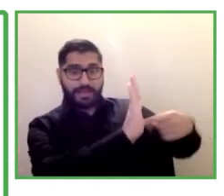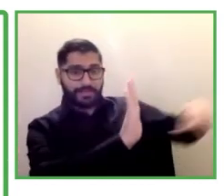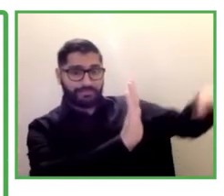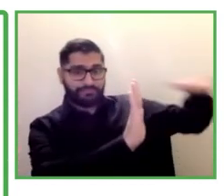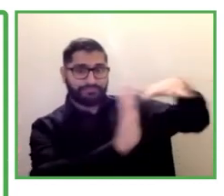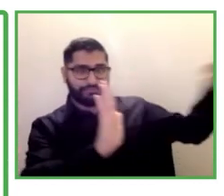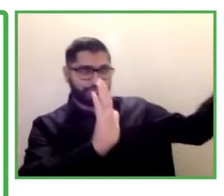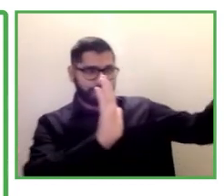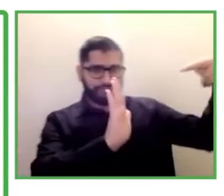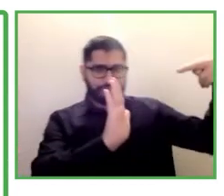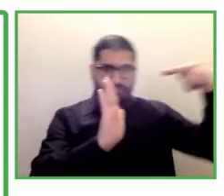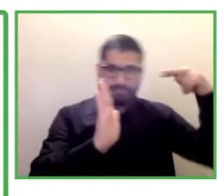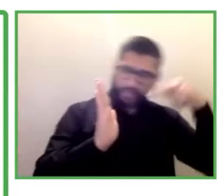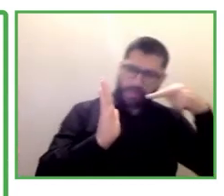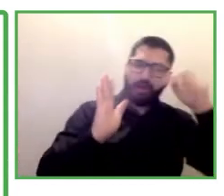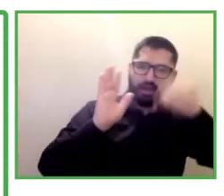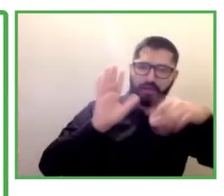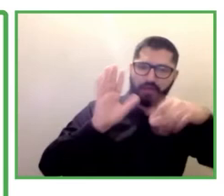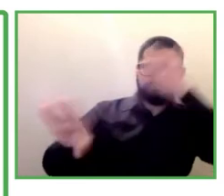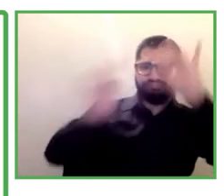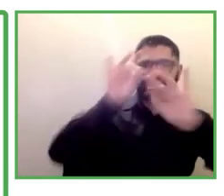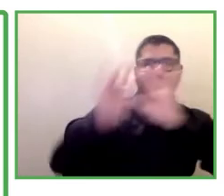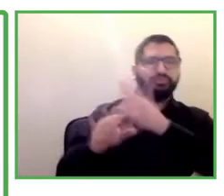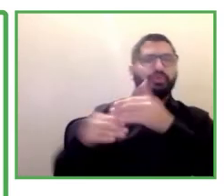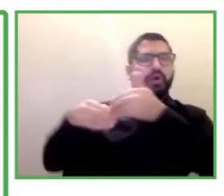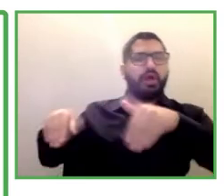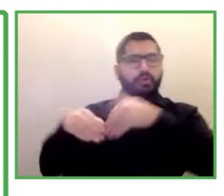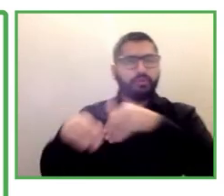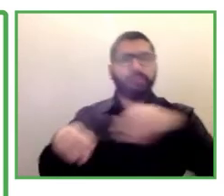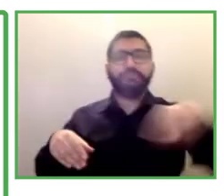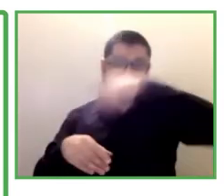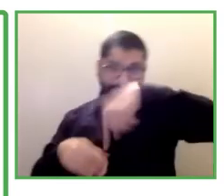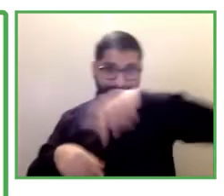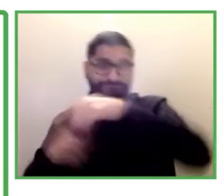con respecto a la discapacidad dentro de su equipo.